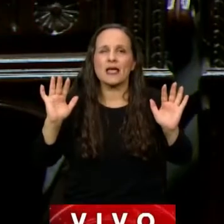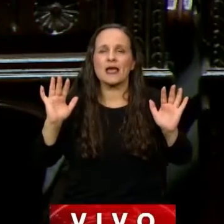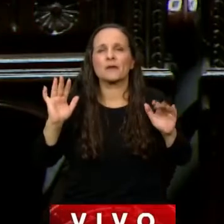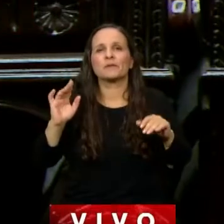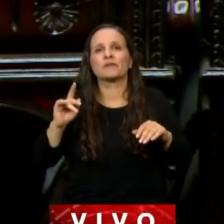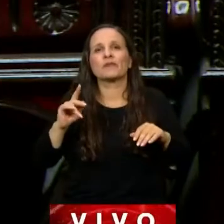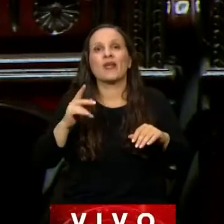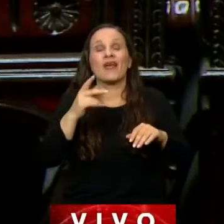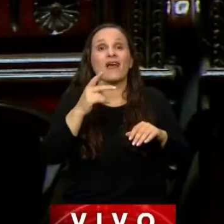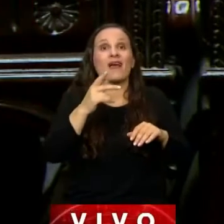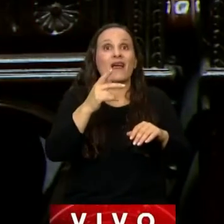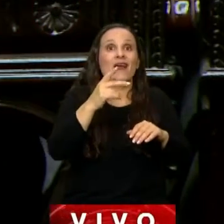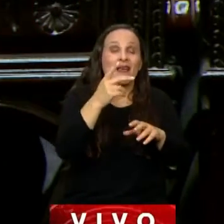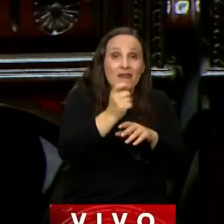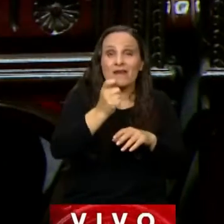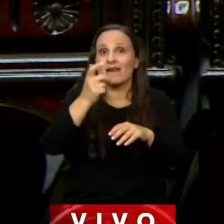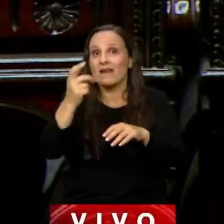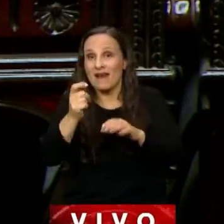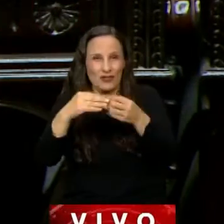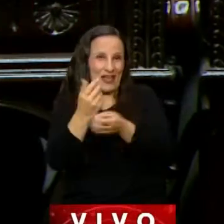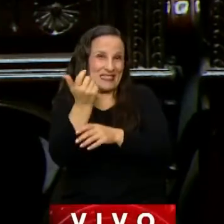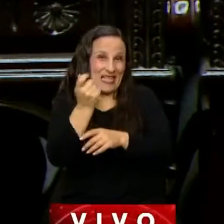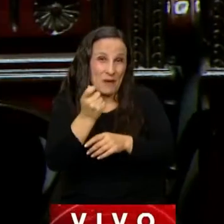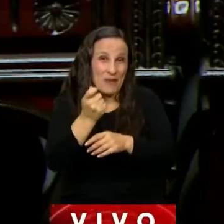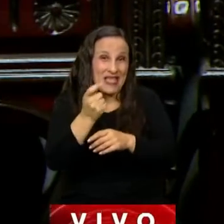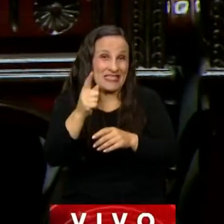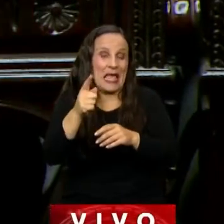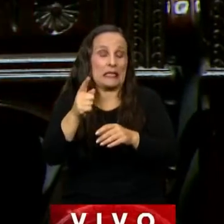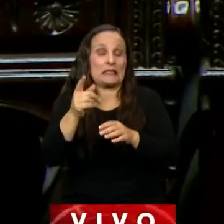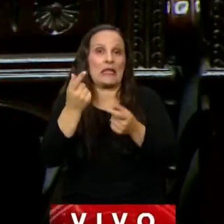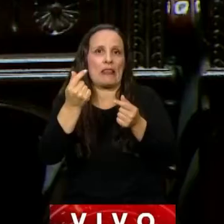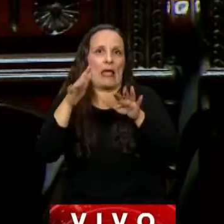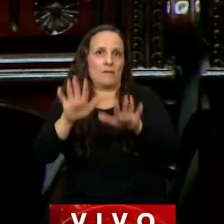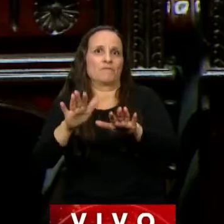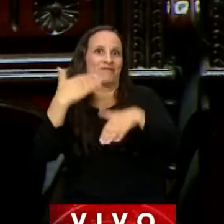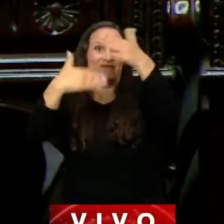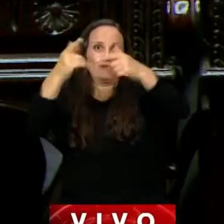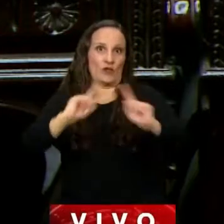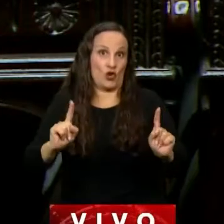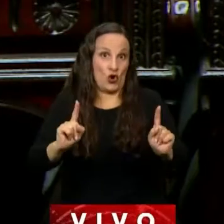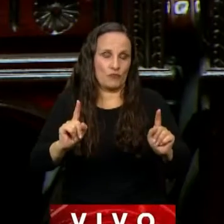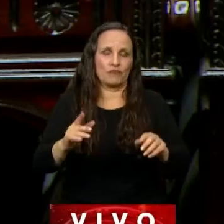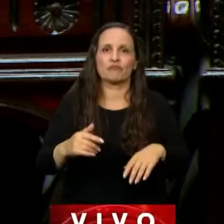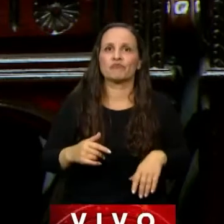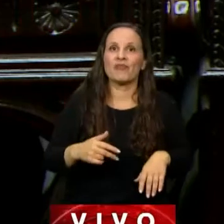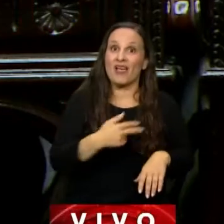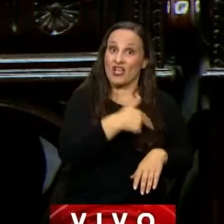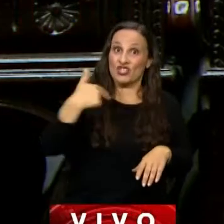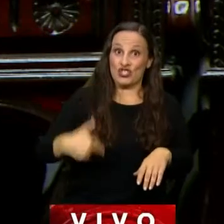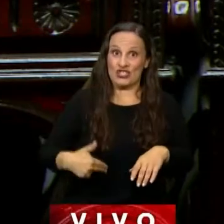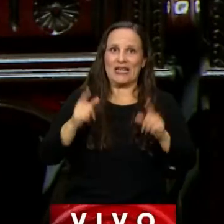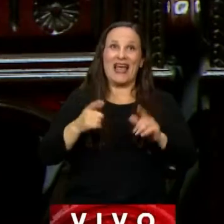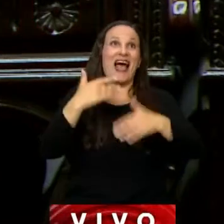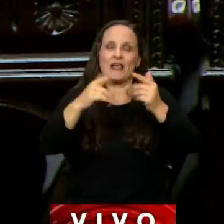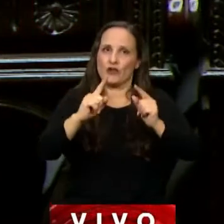2 trimestres de recesión en los próximos tiempos, que China se desacelere, es